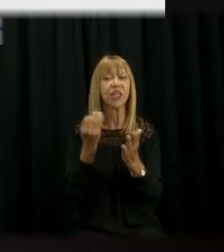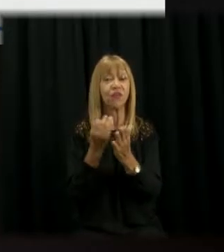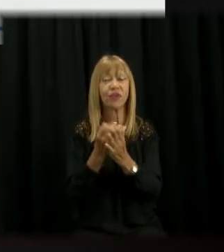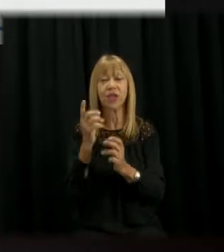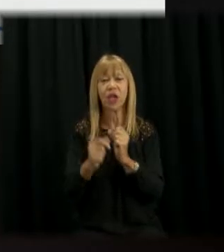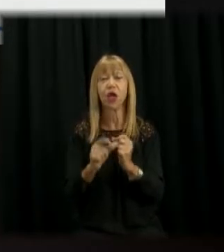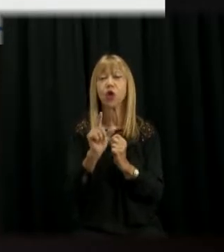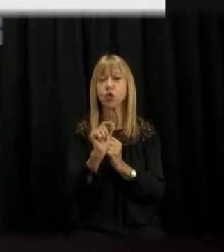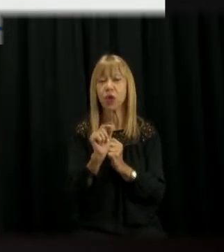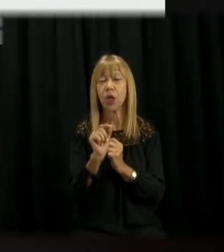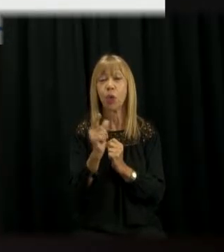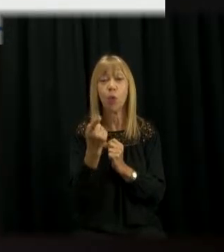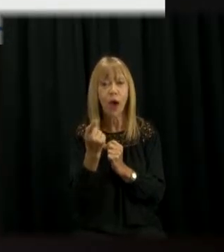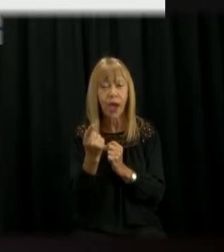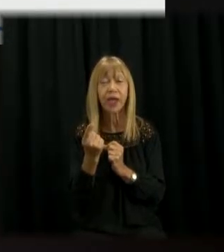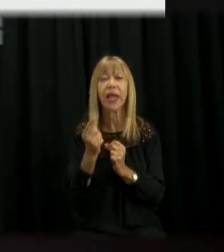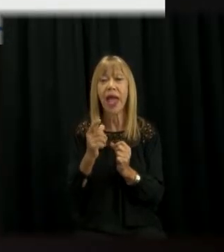El año fiscal